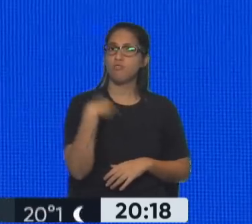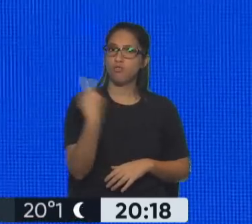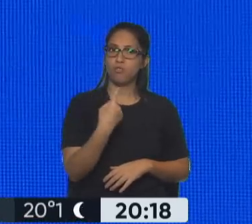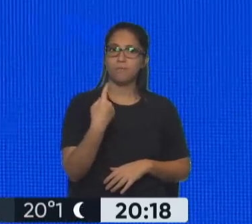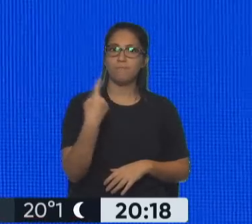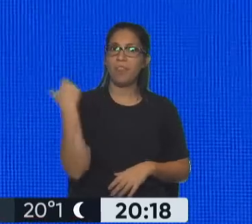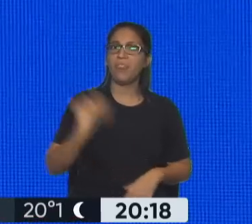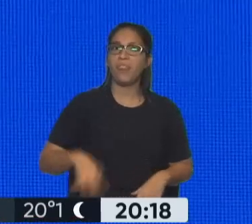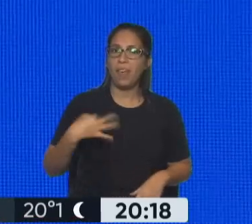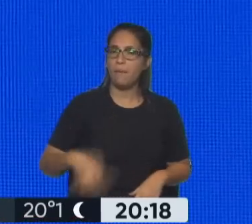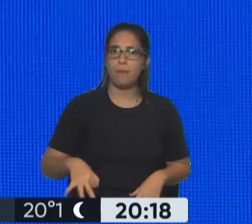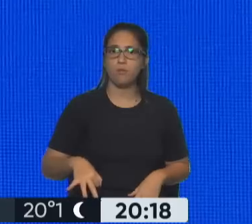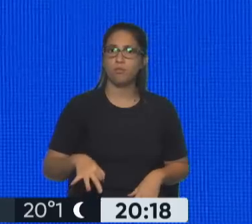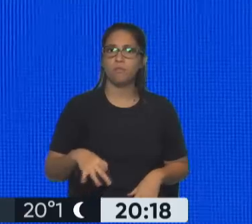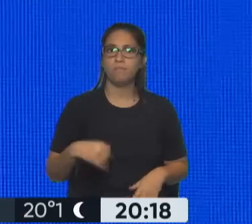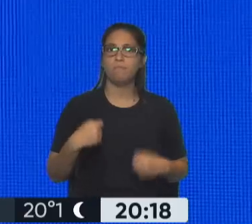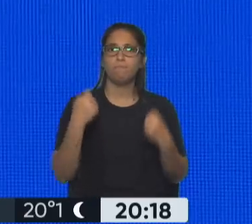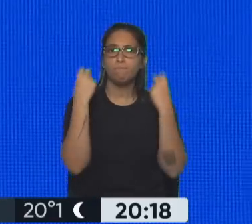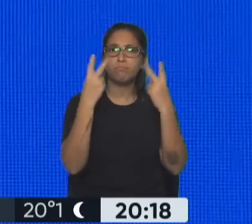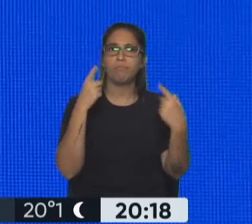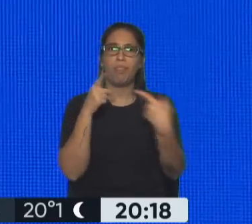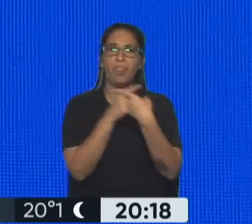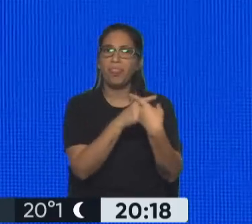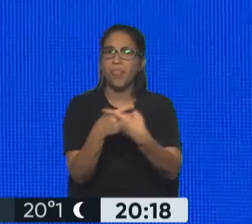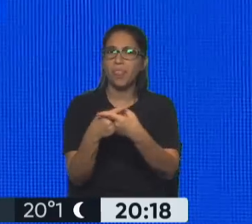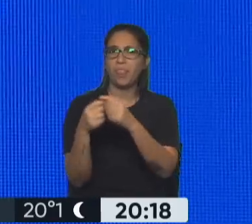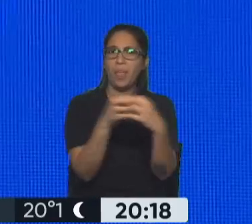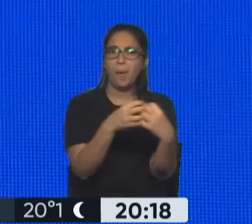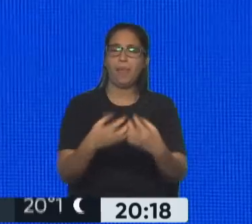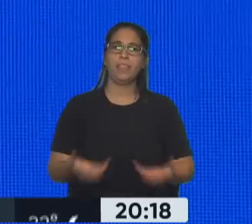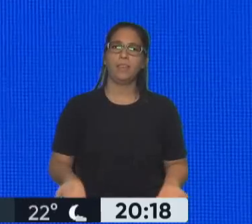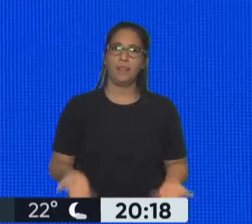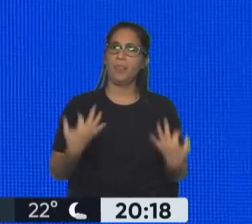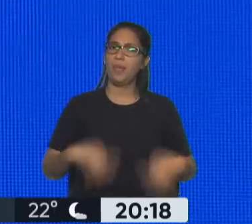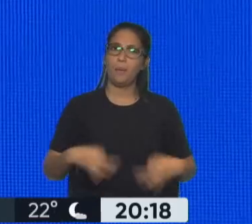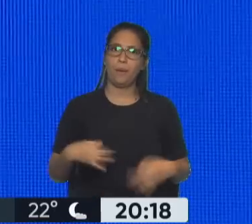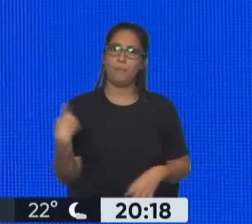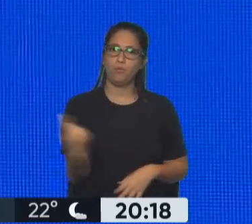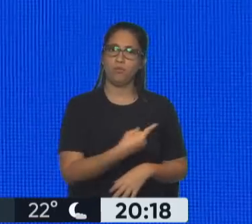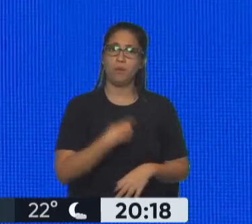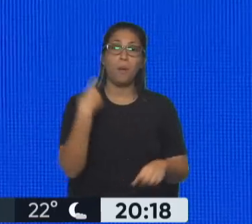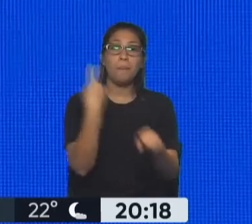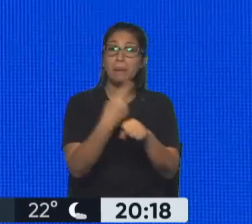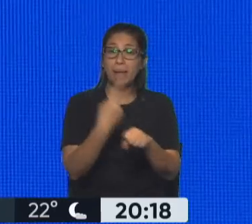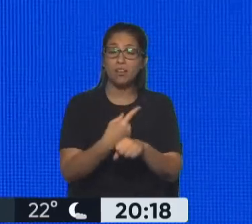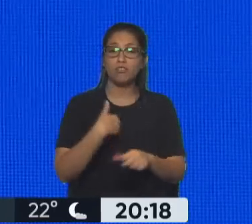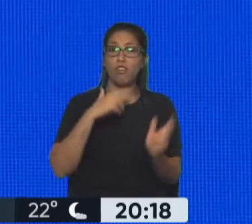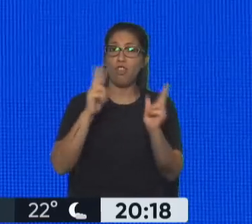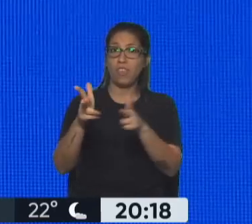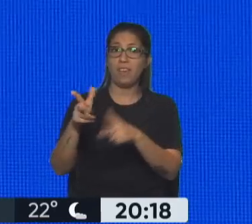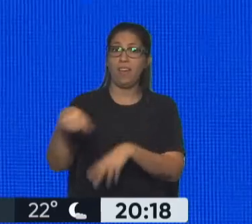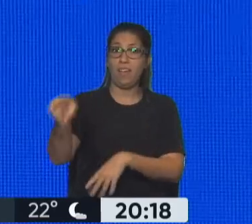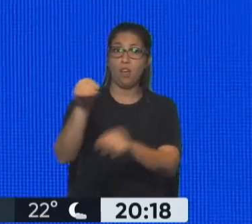obligación de dar discusión y debate. Pero Primero, cuando les dije a los